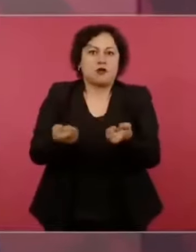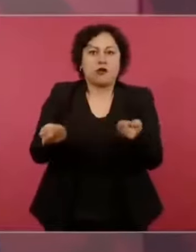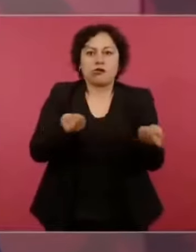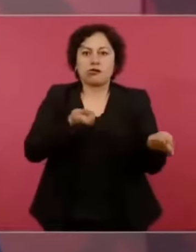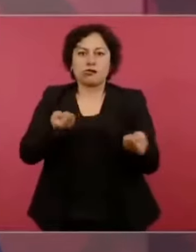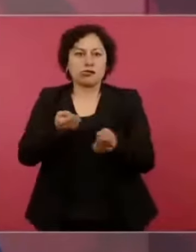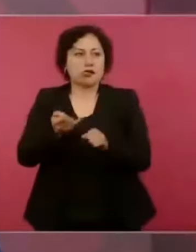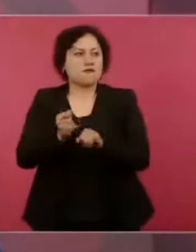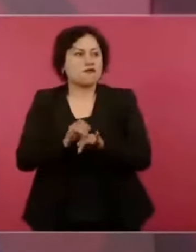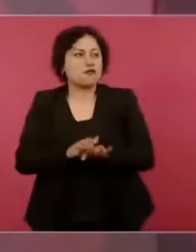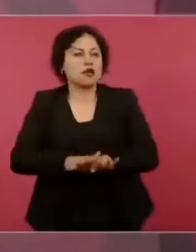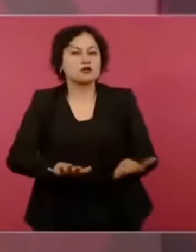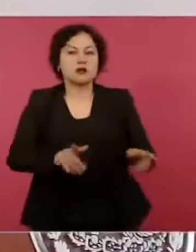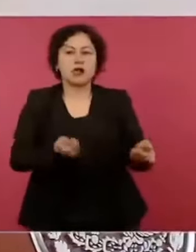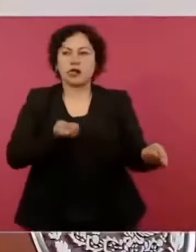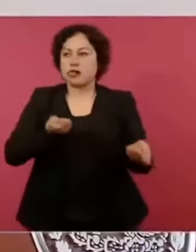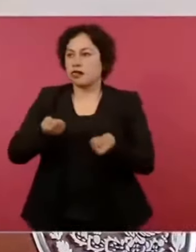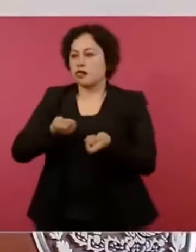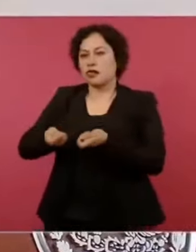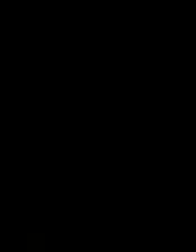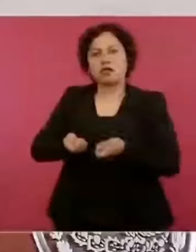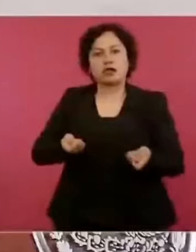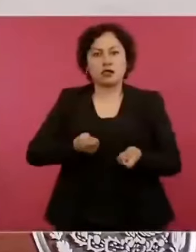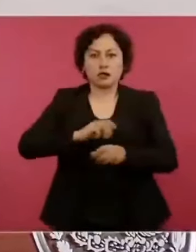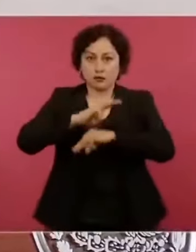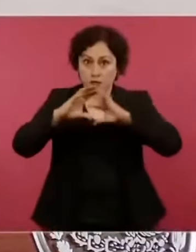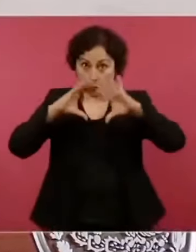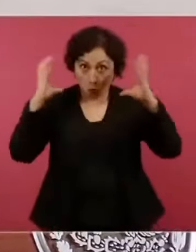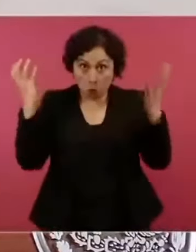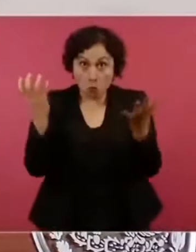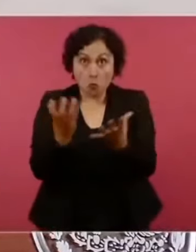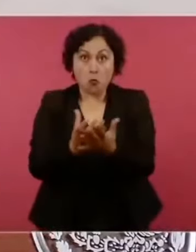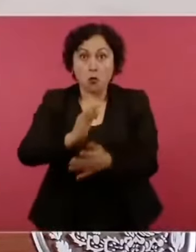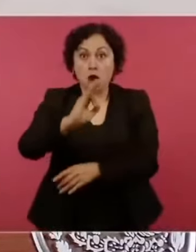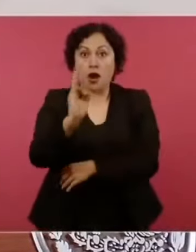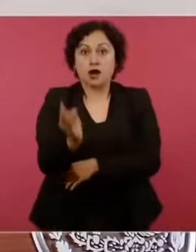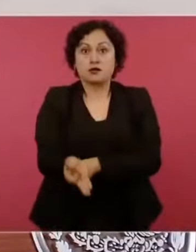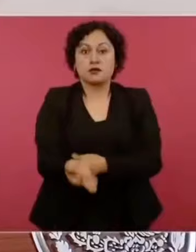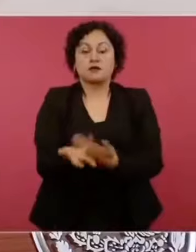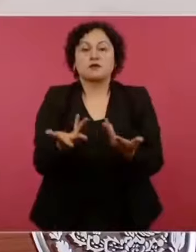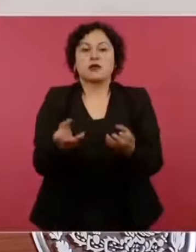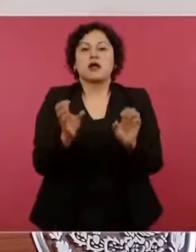o de manipulación en el mundo, el poder mediático,